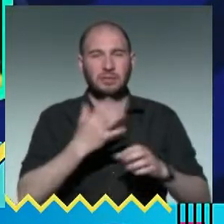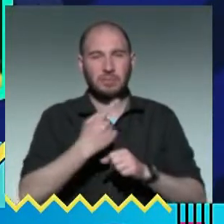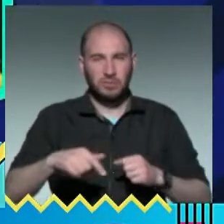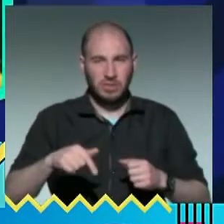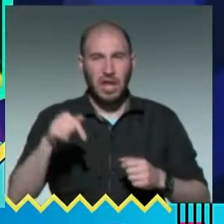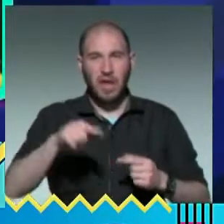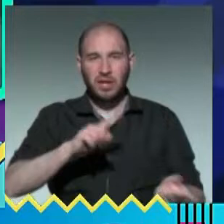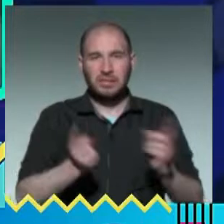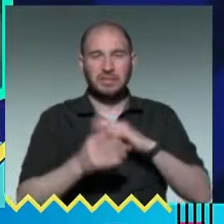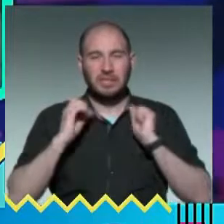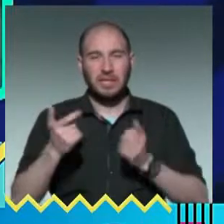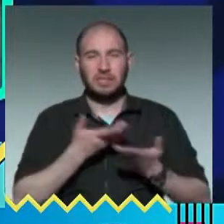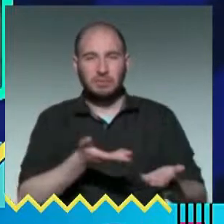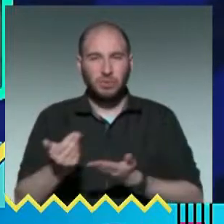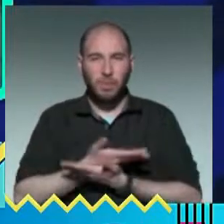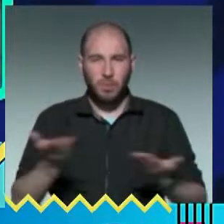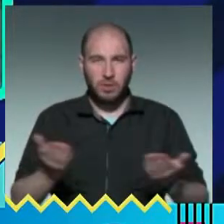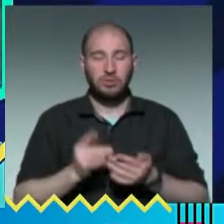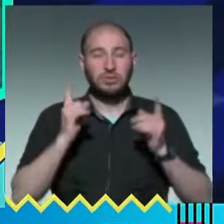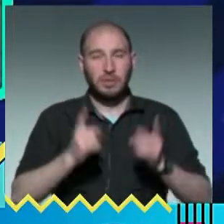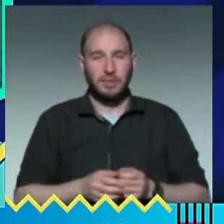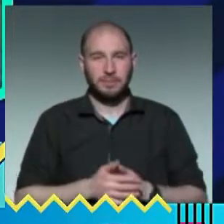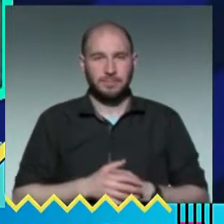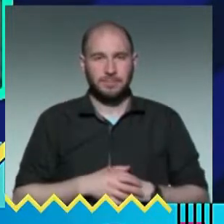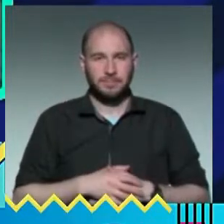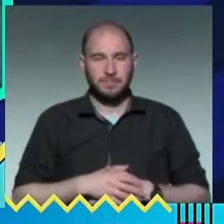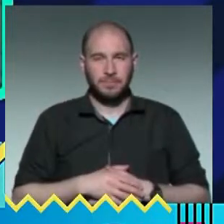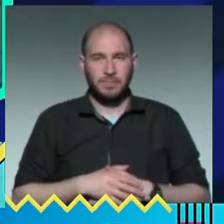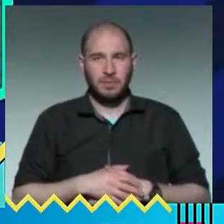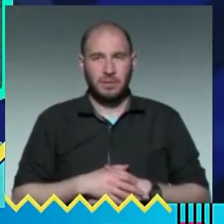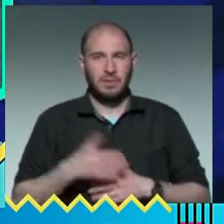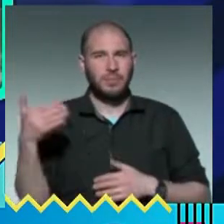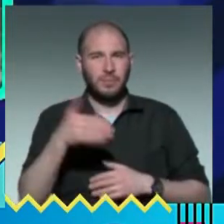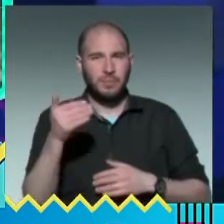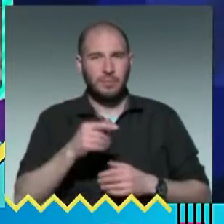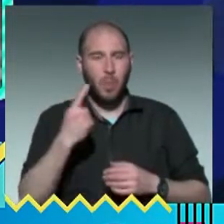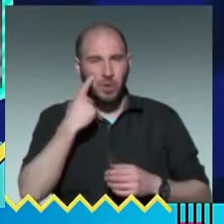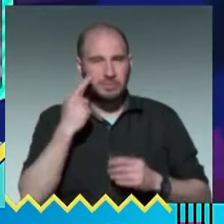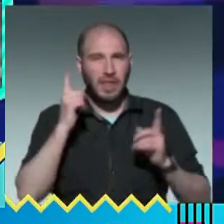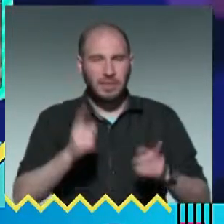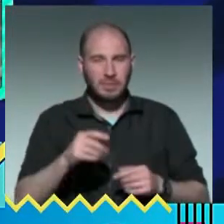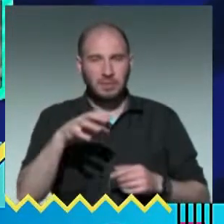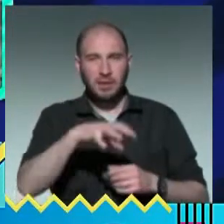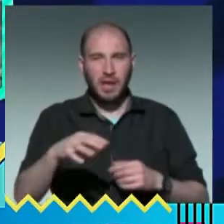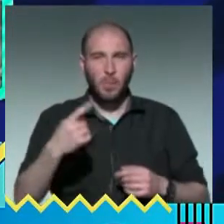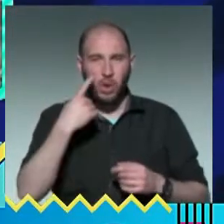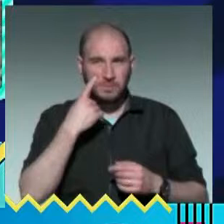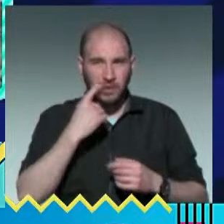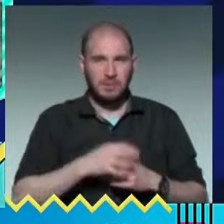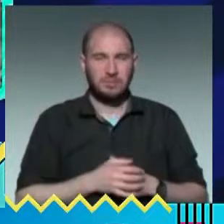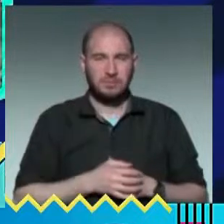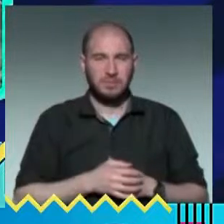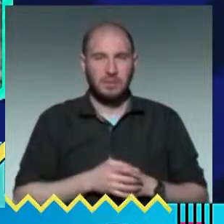hoy Secretaría de Servicios Públicos, y también con una amplia participación de los municipios y de las áreas técnicas de los municipios.